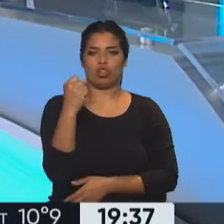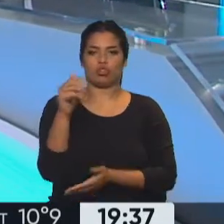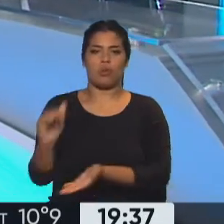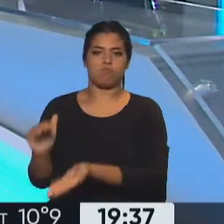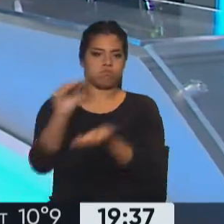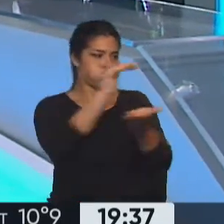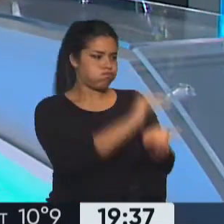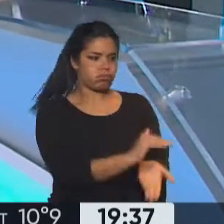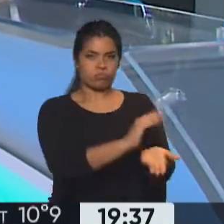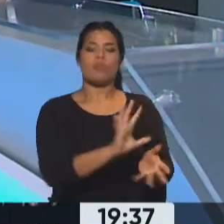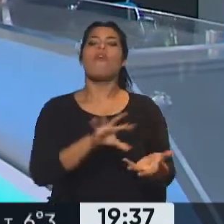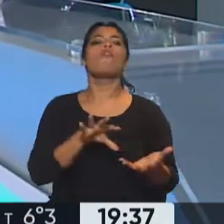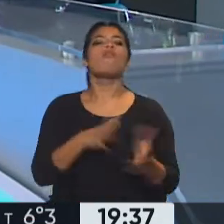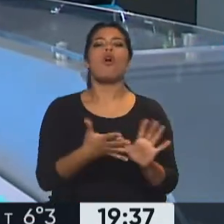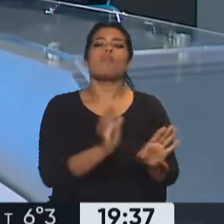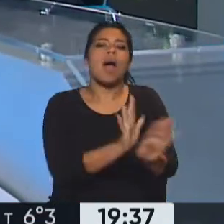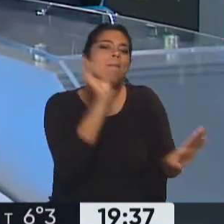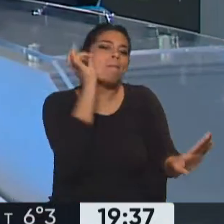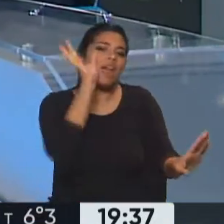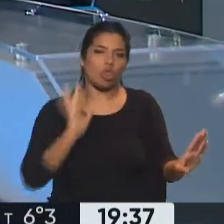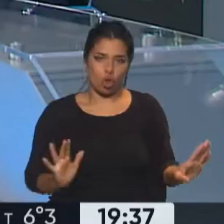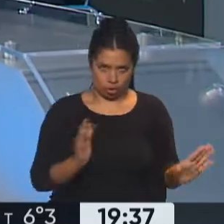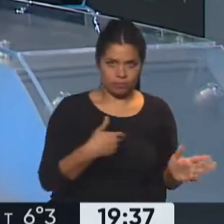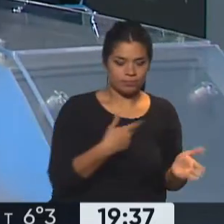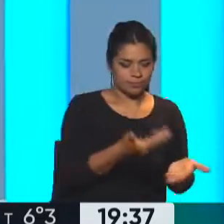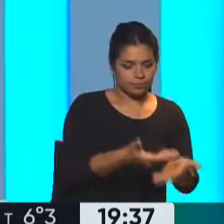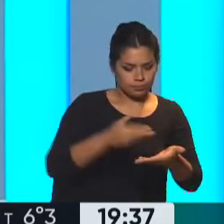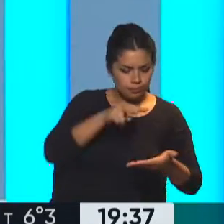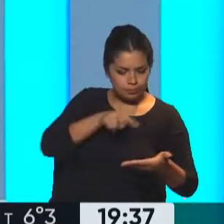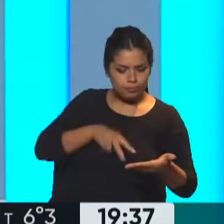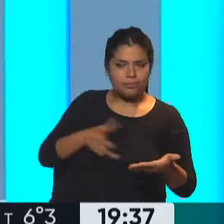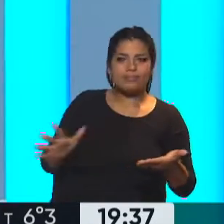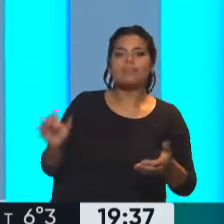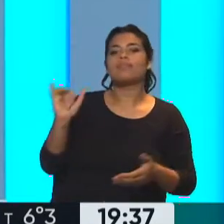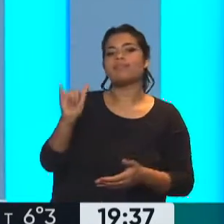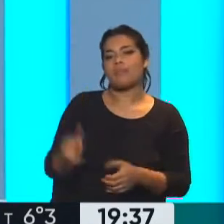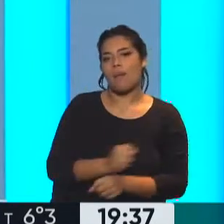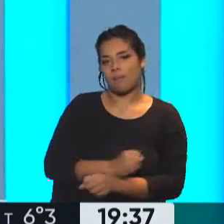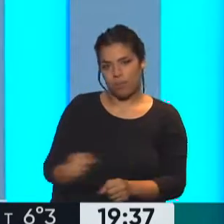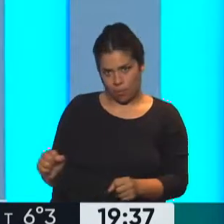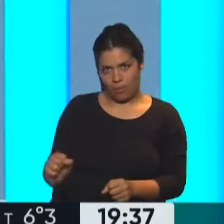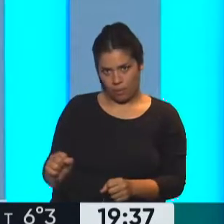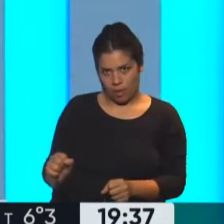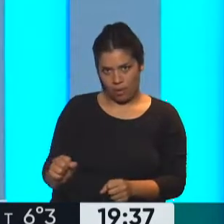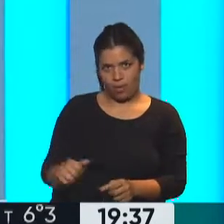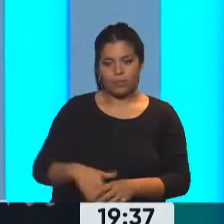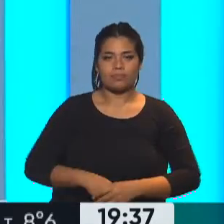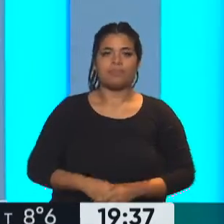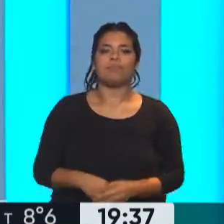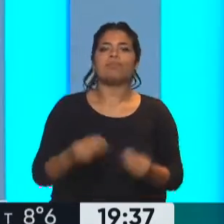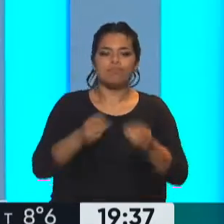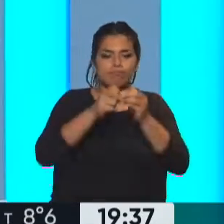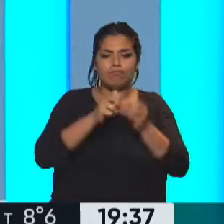el daño el presidente Alberto Fernández, sí. 1.400.000 Fabiola Yáñez. Ese dinero va a ser aplicado a